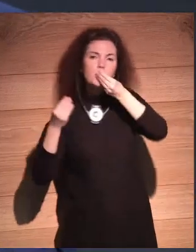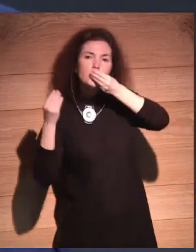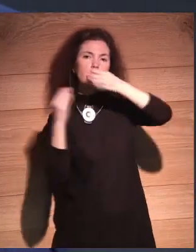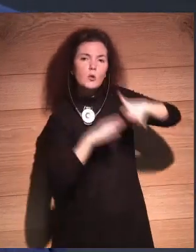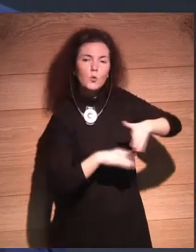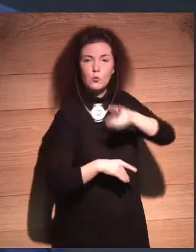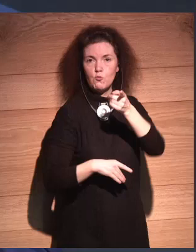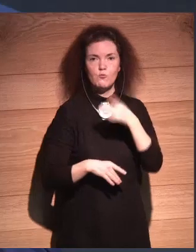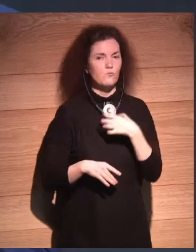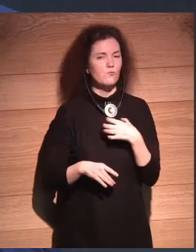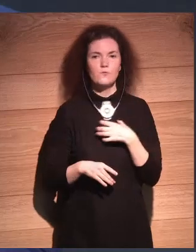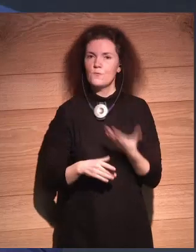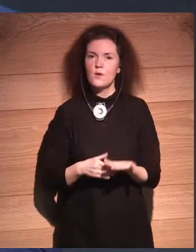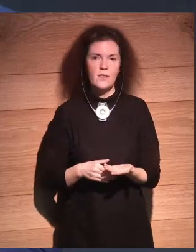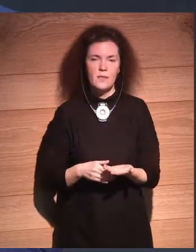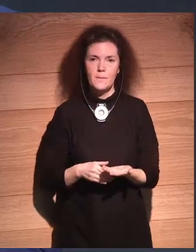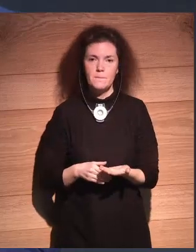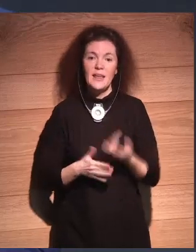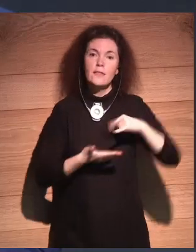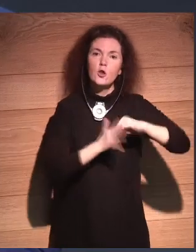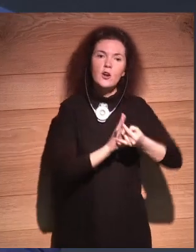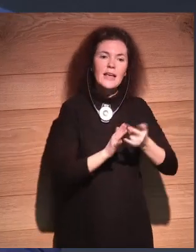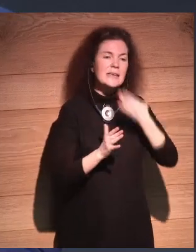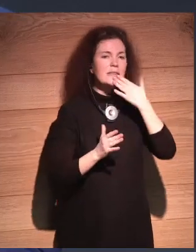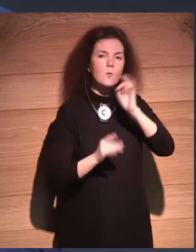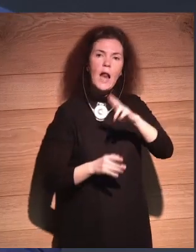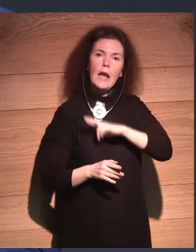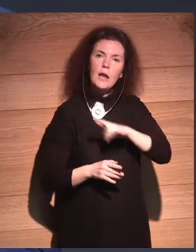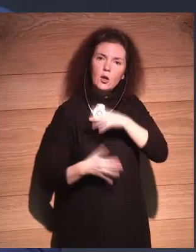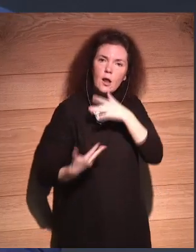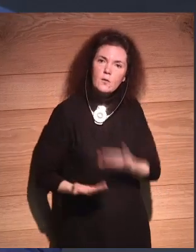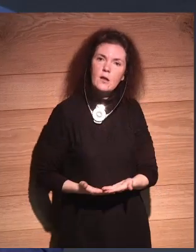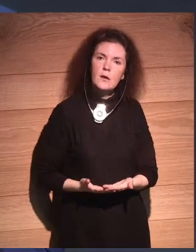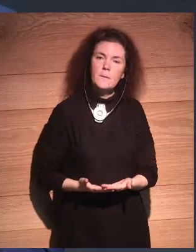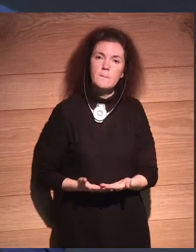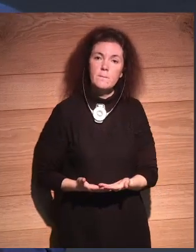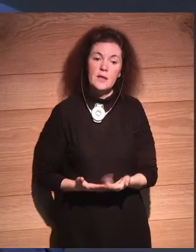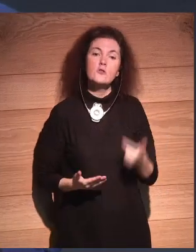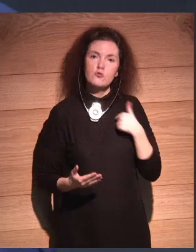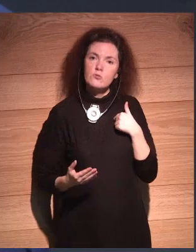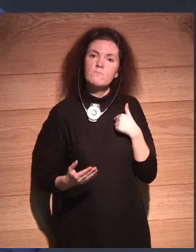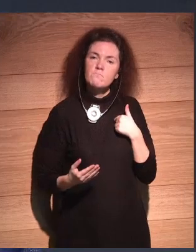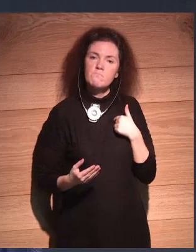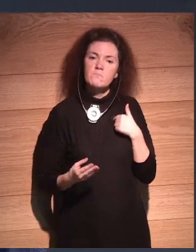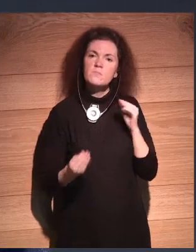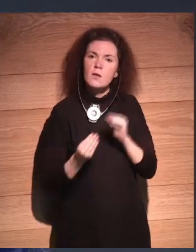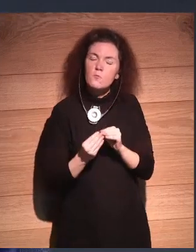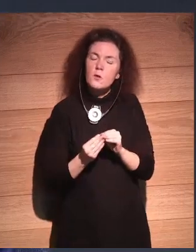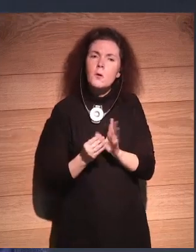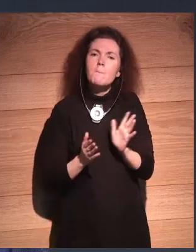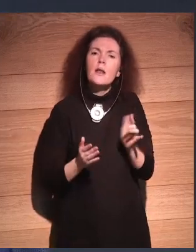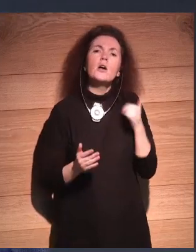sustitución. Así que la tecnología se ha convertido en una religión, básicamente. Yo estoy de acuerdo, pero es